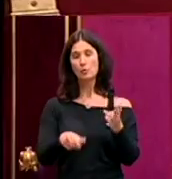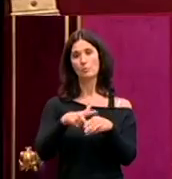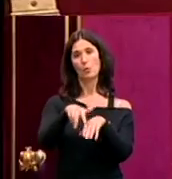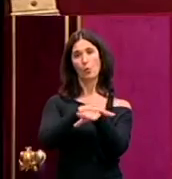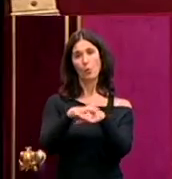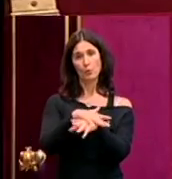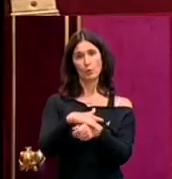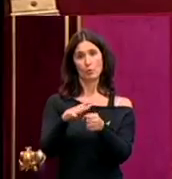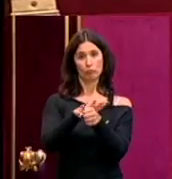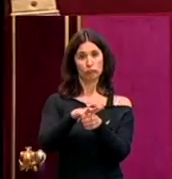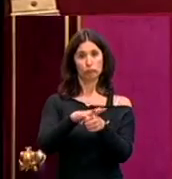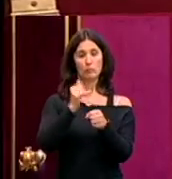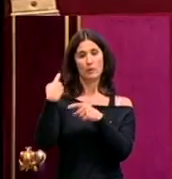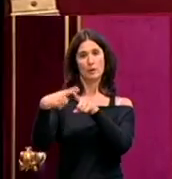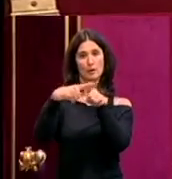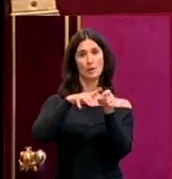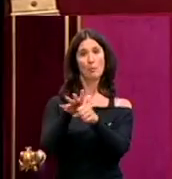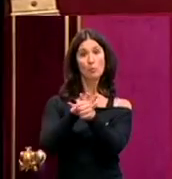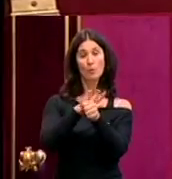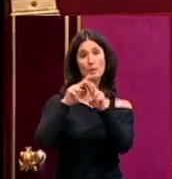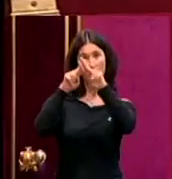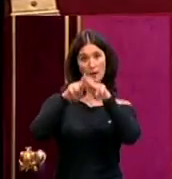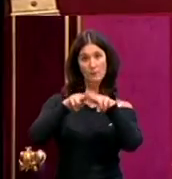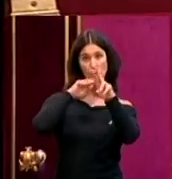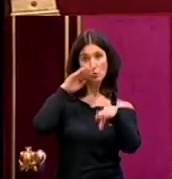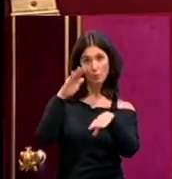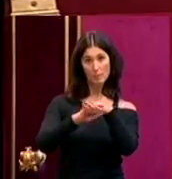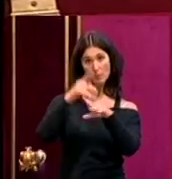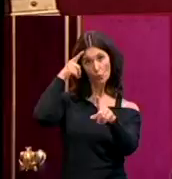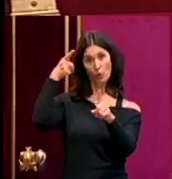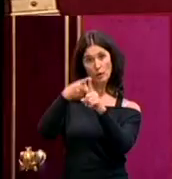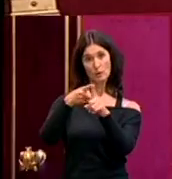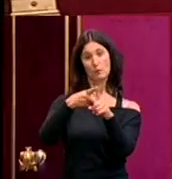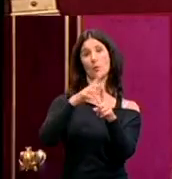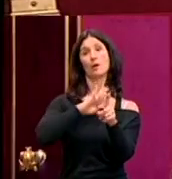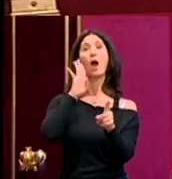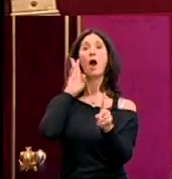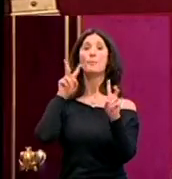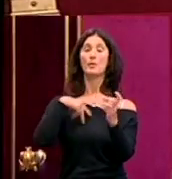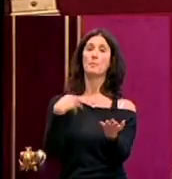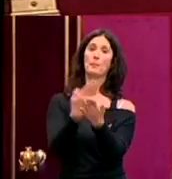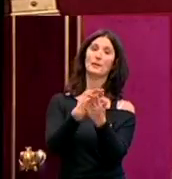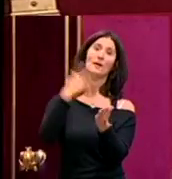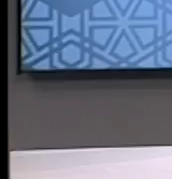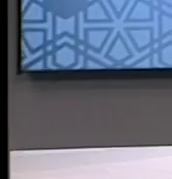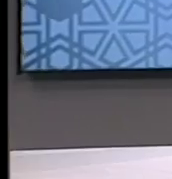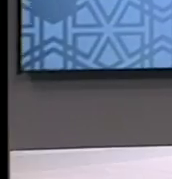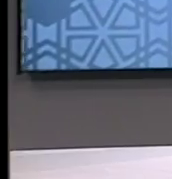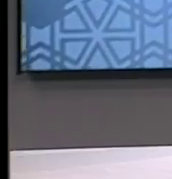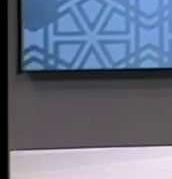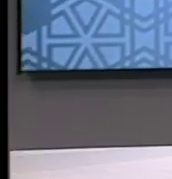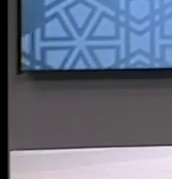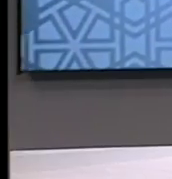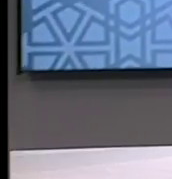locales, de las distintas provincias, en la revisión del cumplimiento de los objetivos que nos proponíamos con aquella reivindicación.